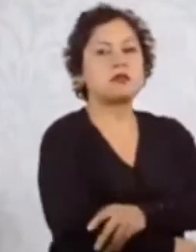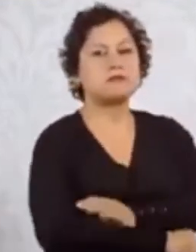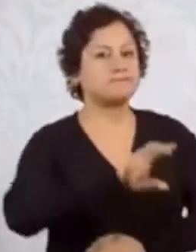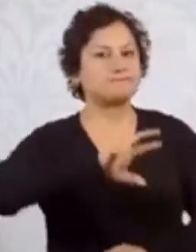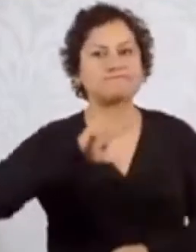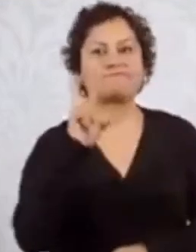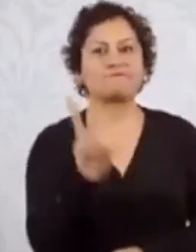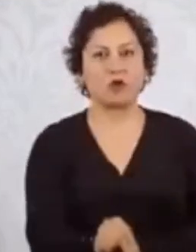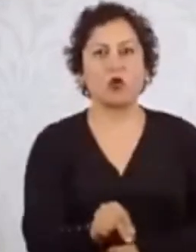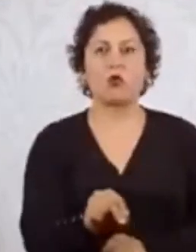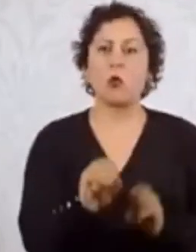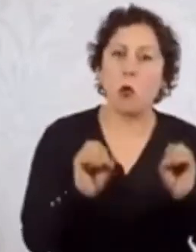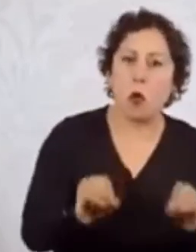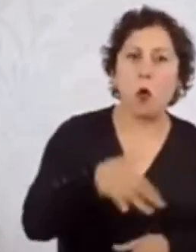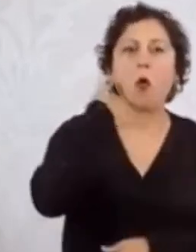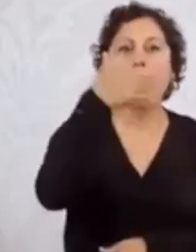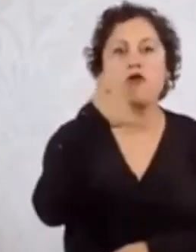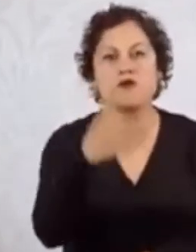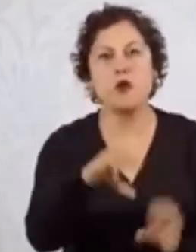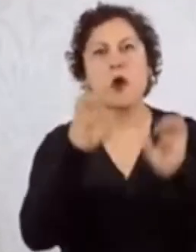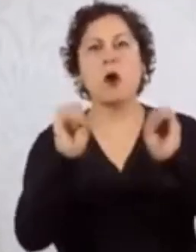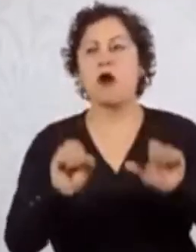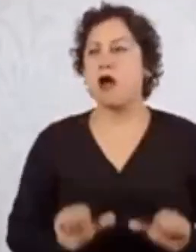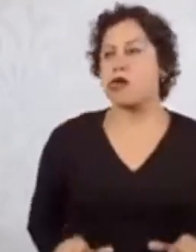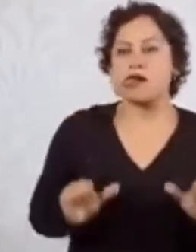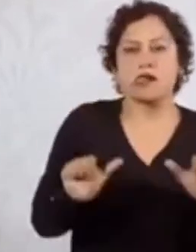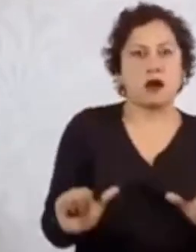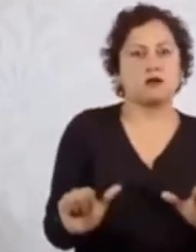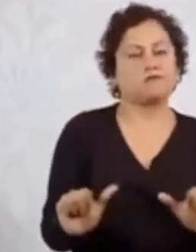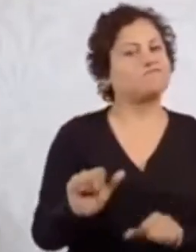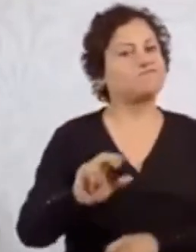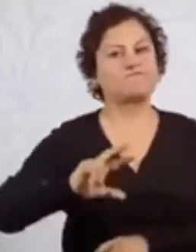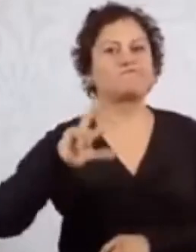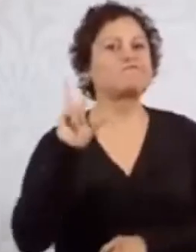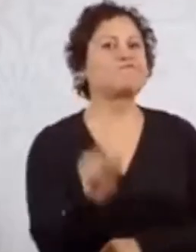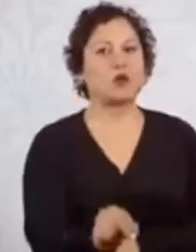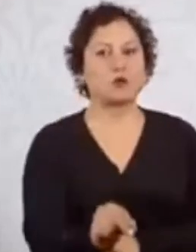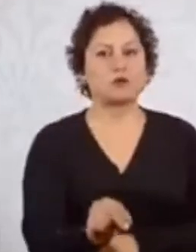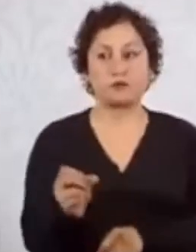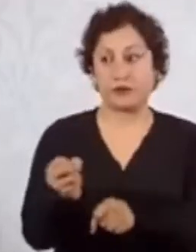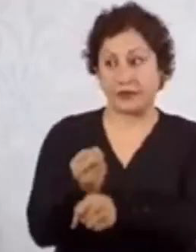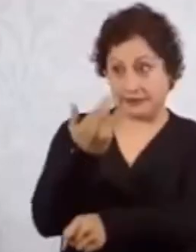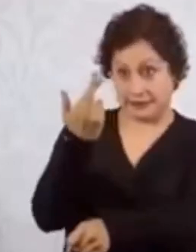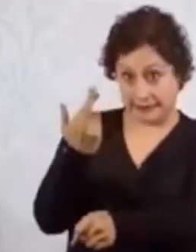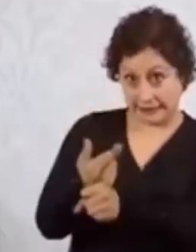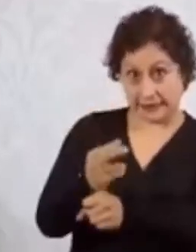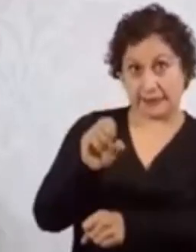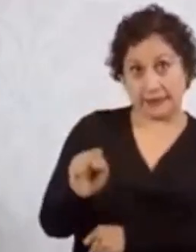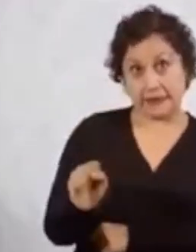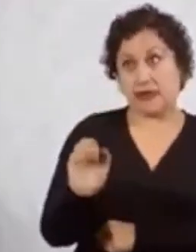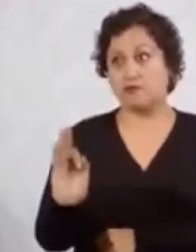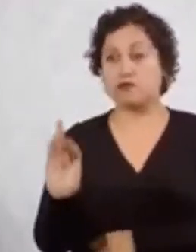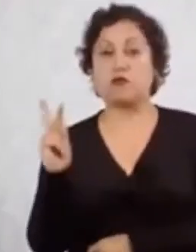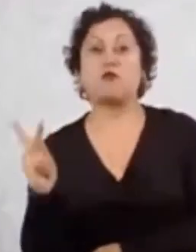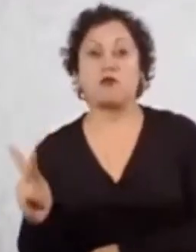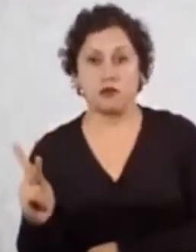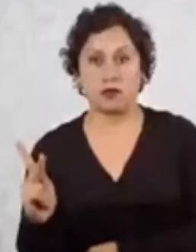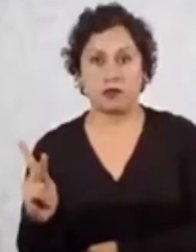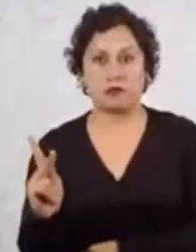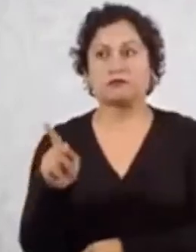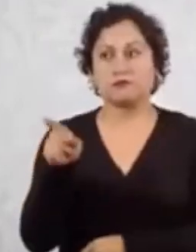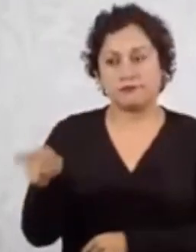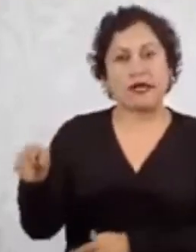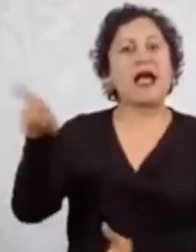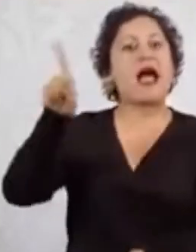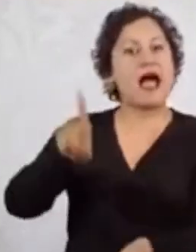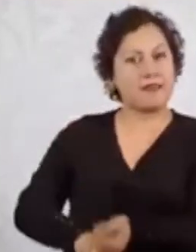tecnología que tiene que ver con el desplazamiento, la mención que hizo sobre el coche eléctrico, que se me hizo